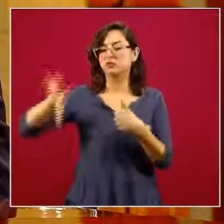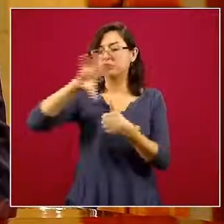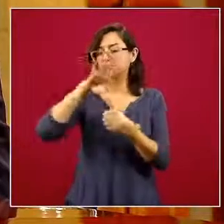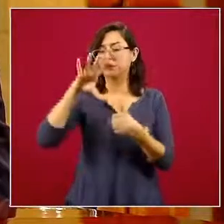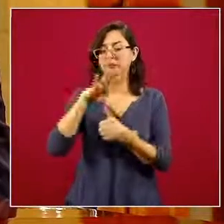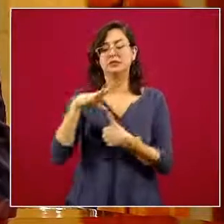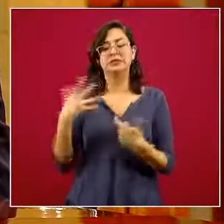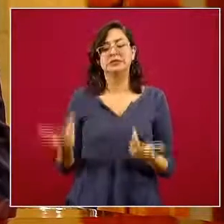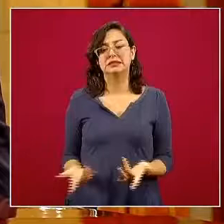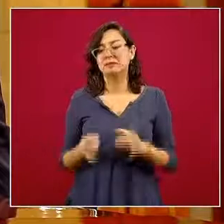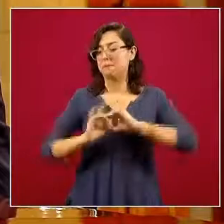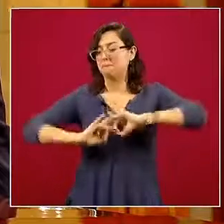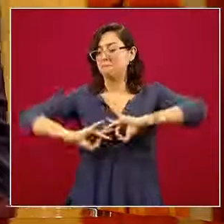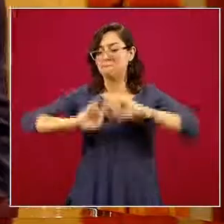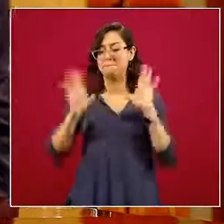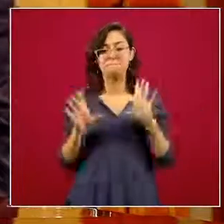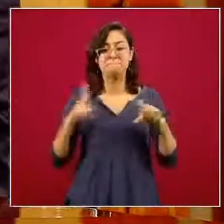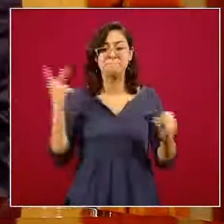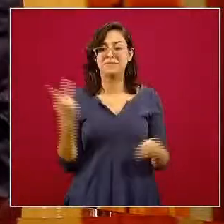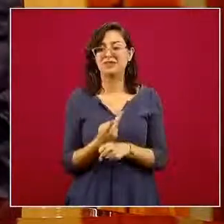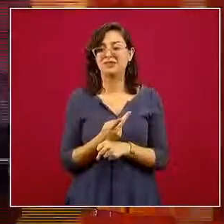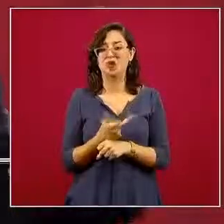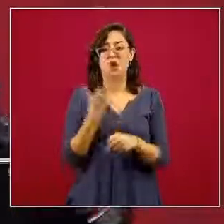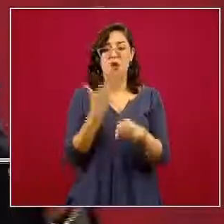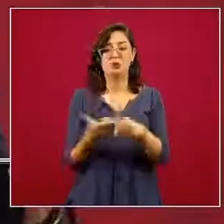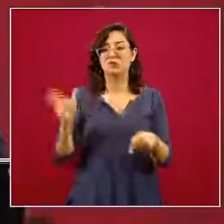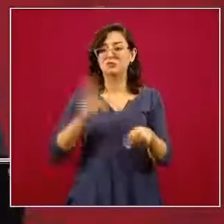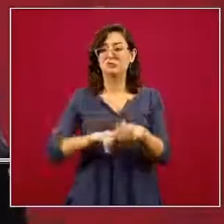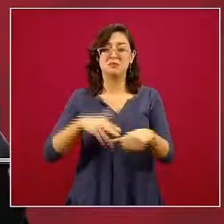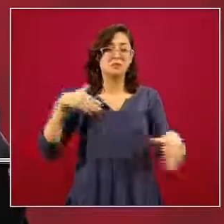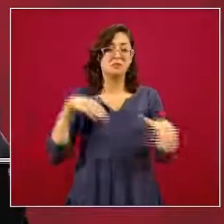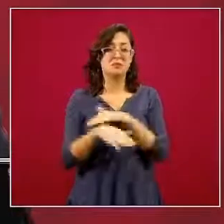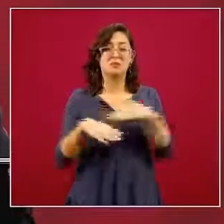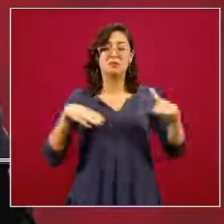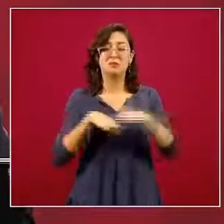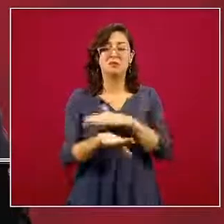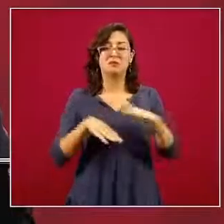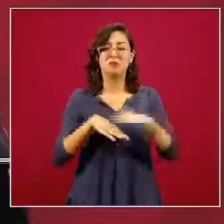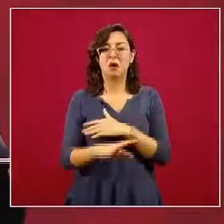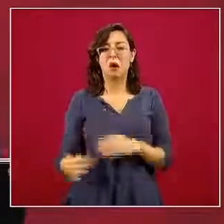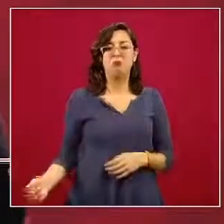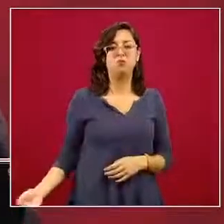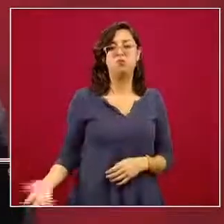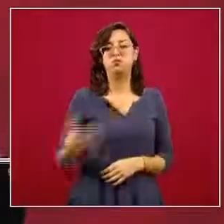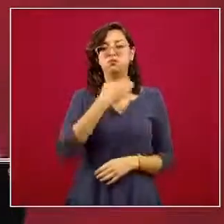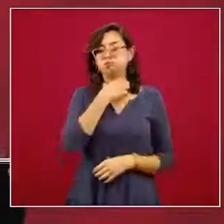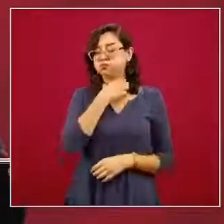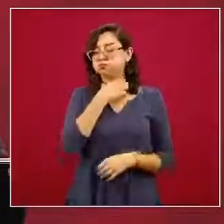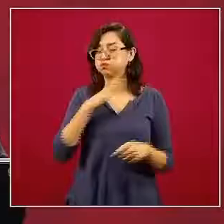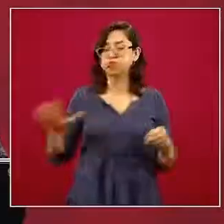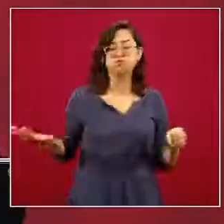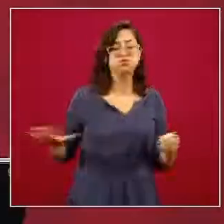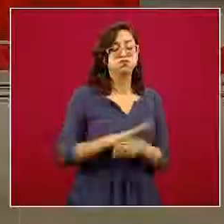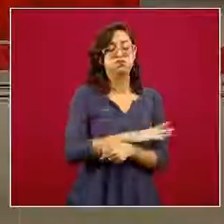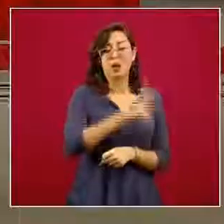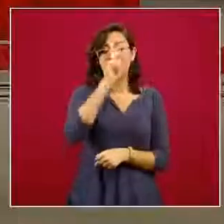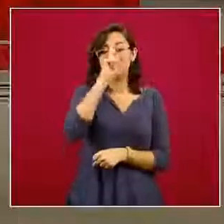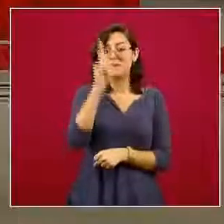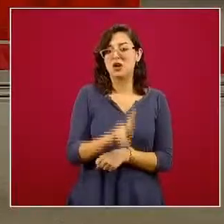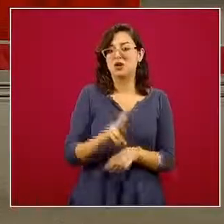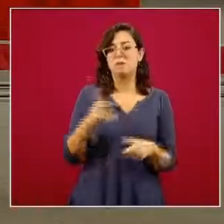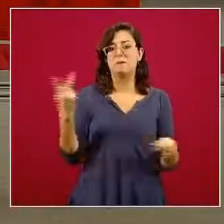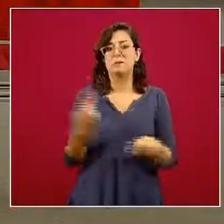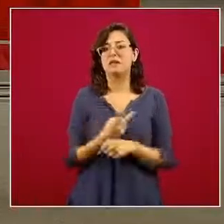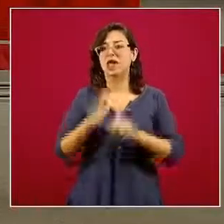en donde hubo situaciones de hospitales completamente rebasados. Y entonces teníamos escenas de